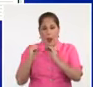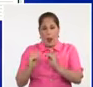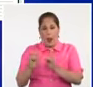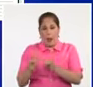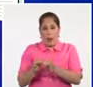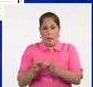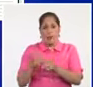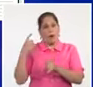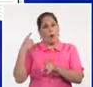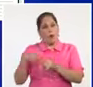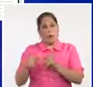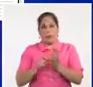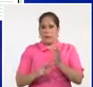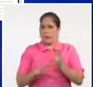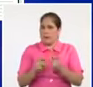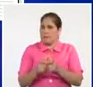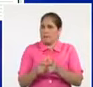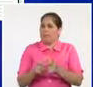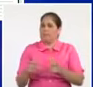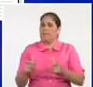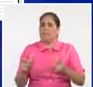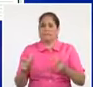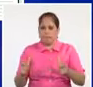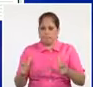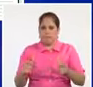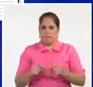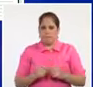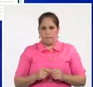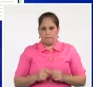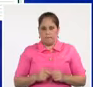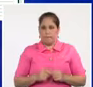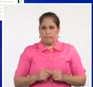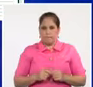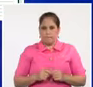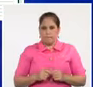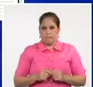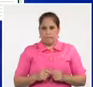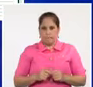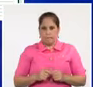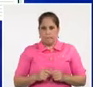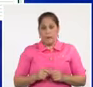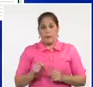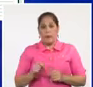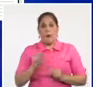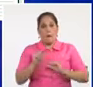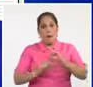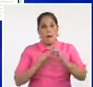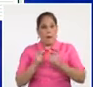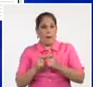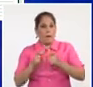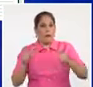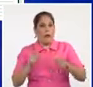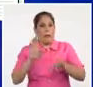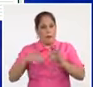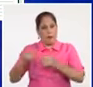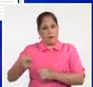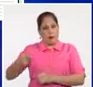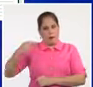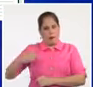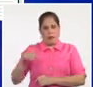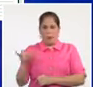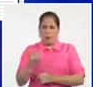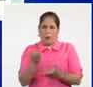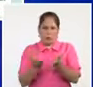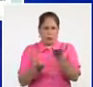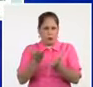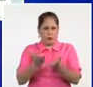resto, lamentablemente, son tasas altas e incrementadas con respecto al día anterior.